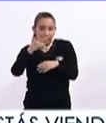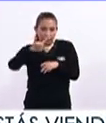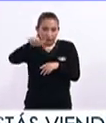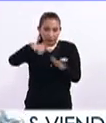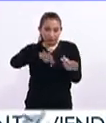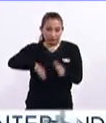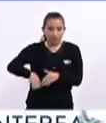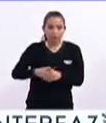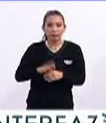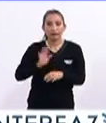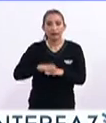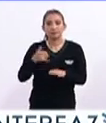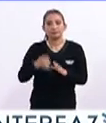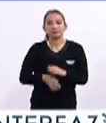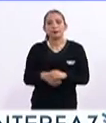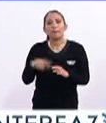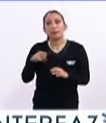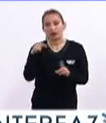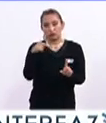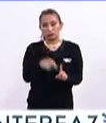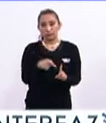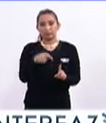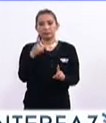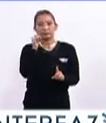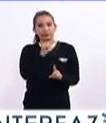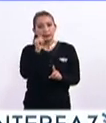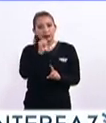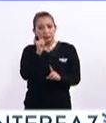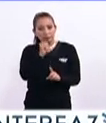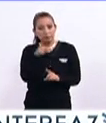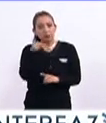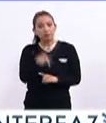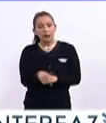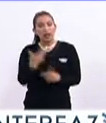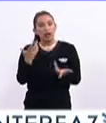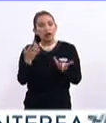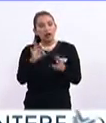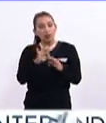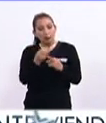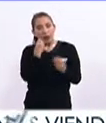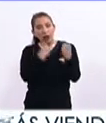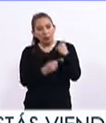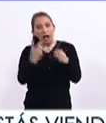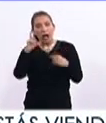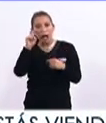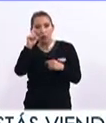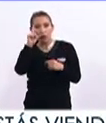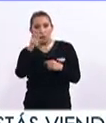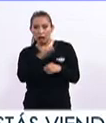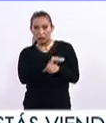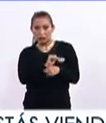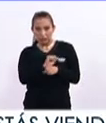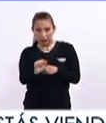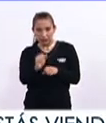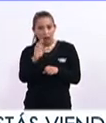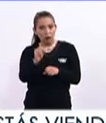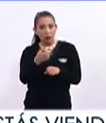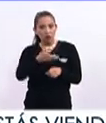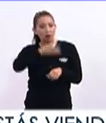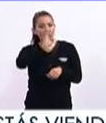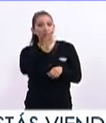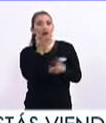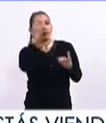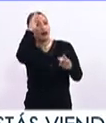eso con mayor detenimiento, pero bueno, siempre la forma de hidratación deberá ser agua simple, no estas